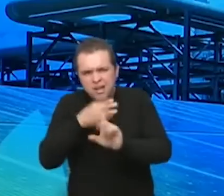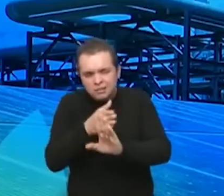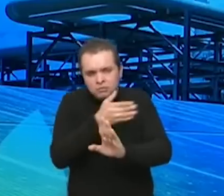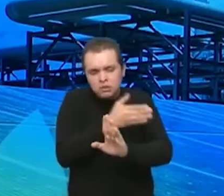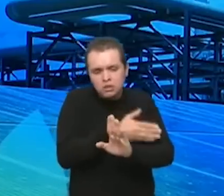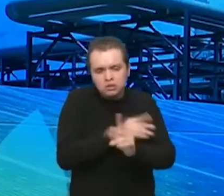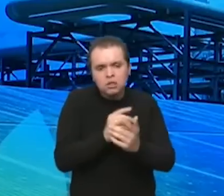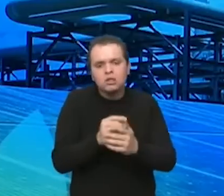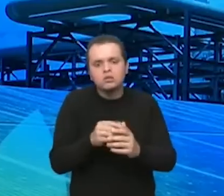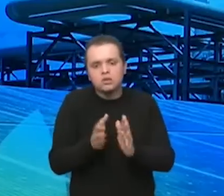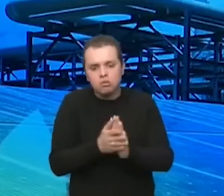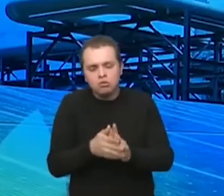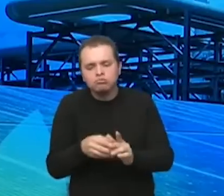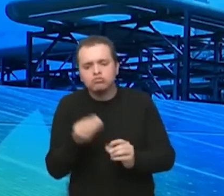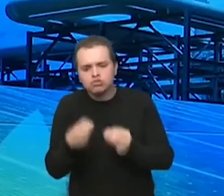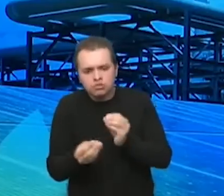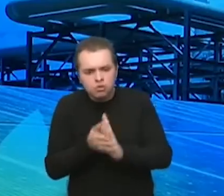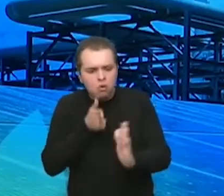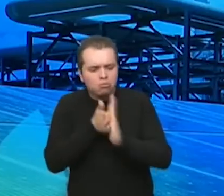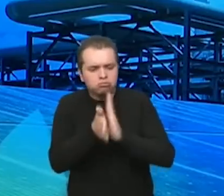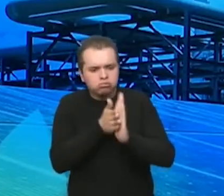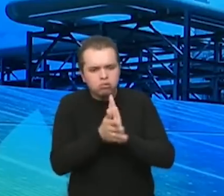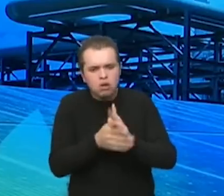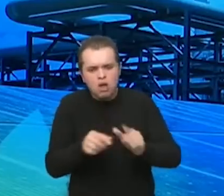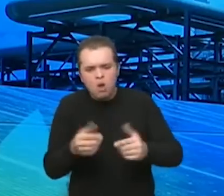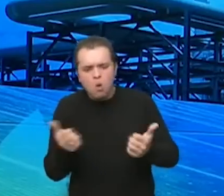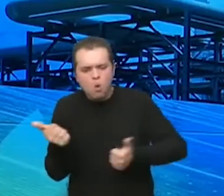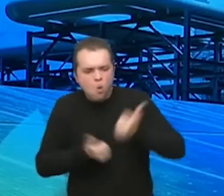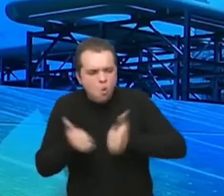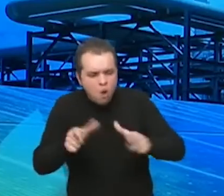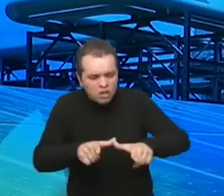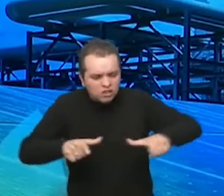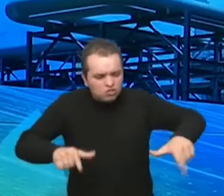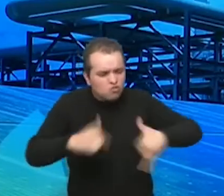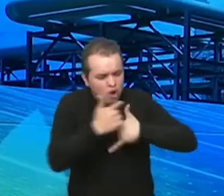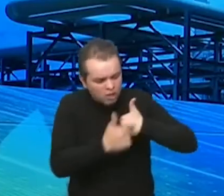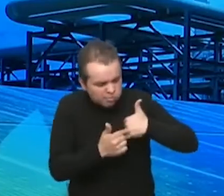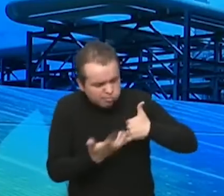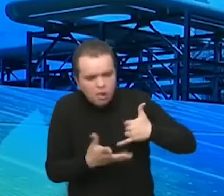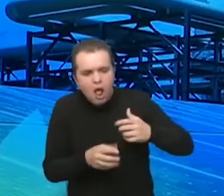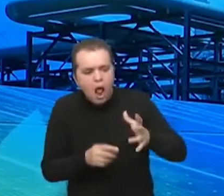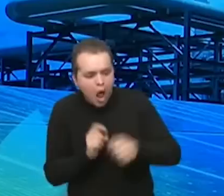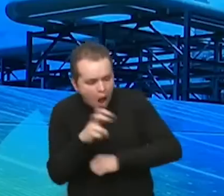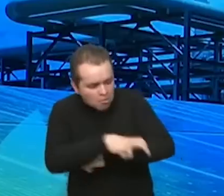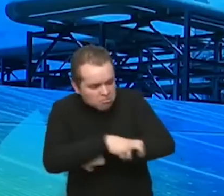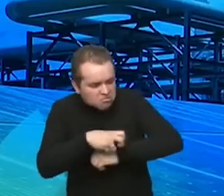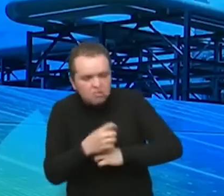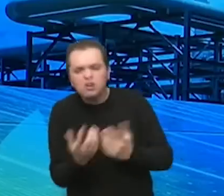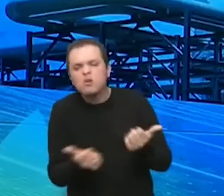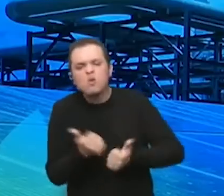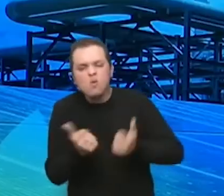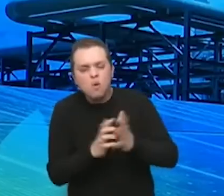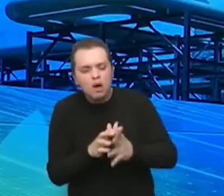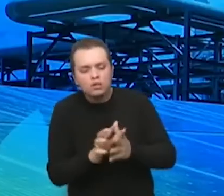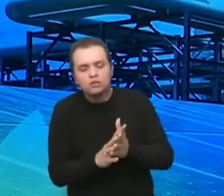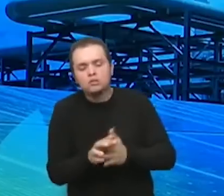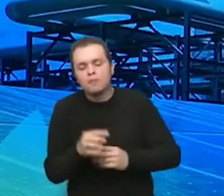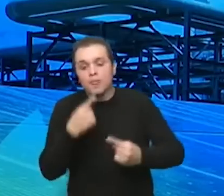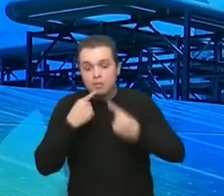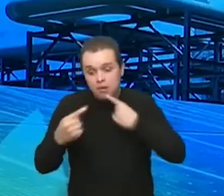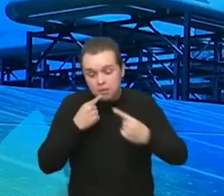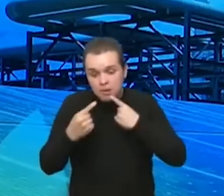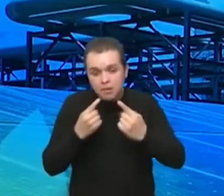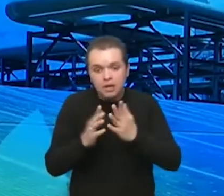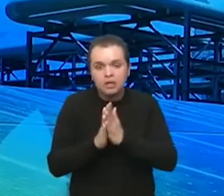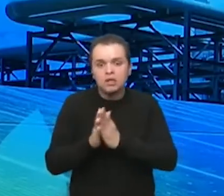y muy pronto vamos a estar haciendo un anuncio que en las áreas hoy de producción También estamos encontrando reservas importantes la discusión